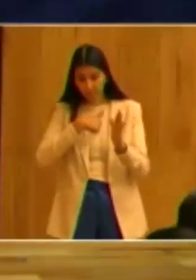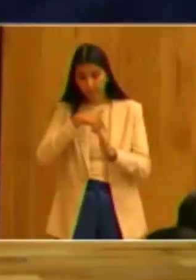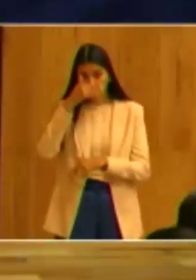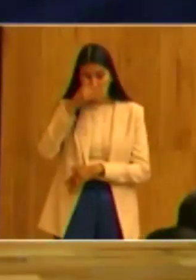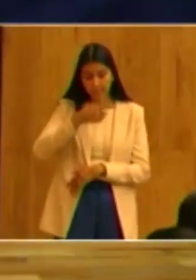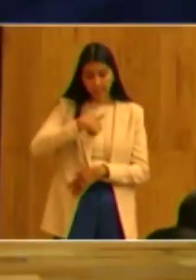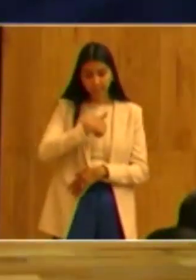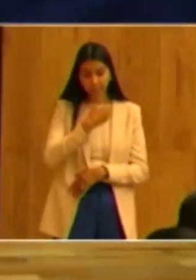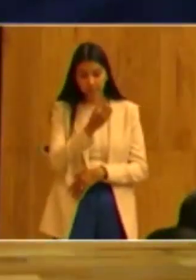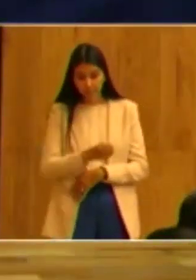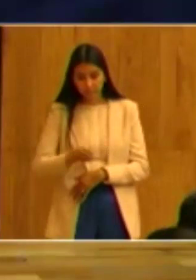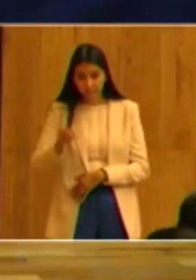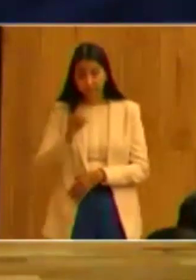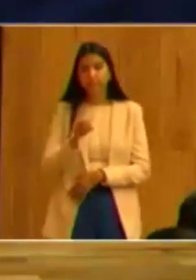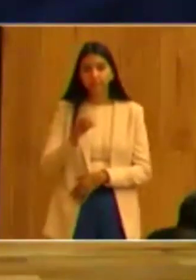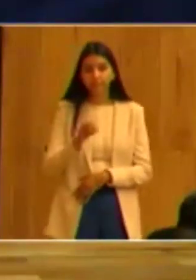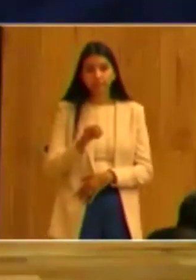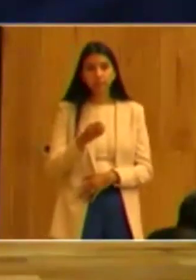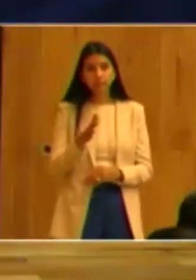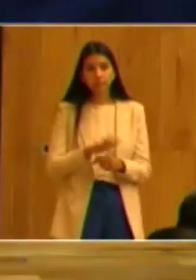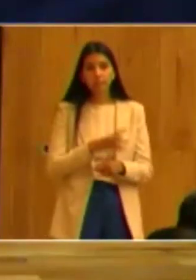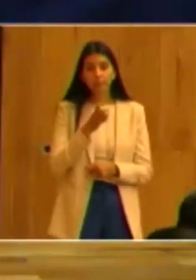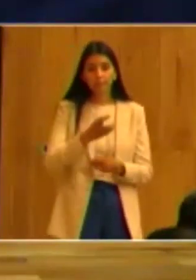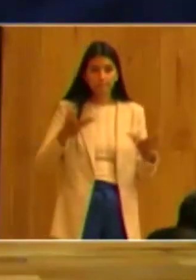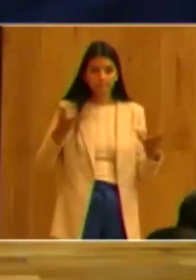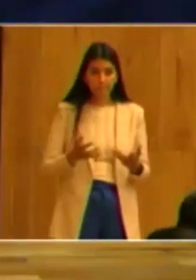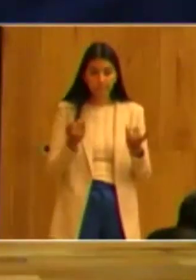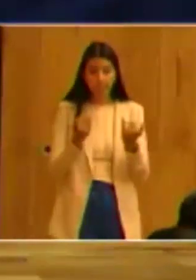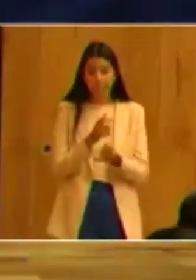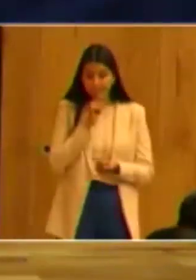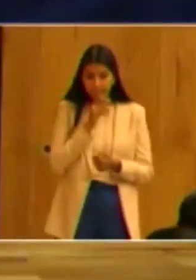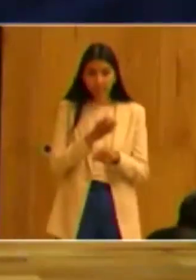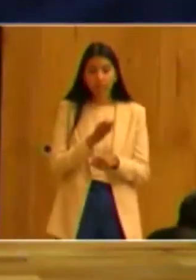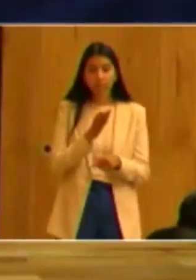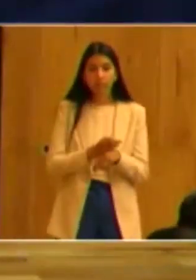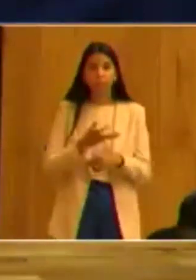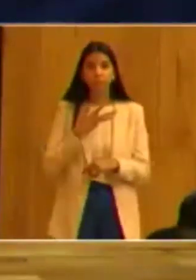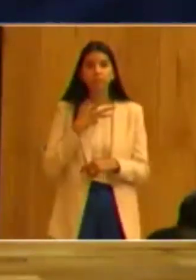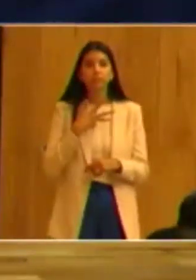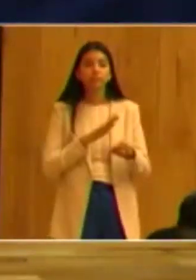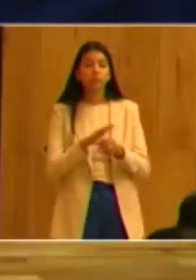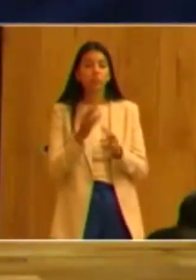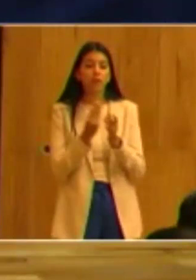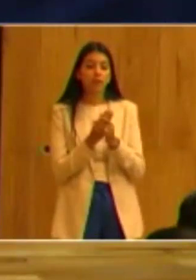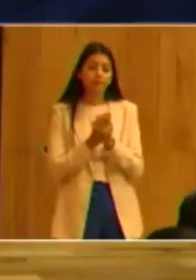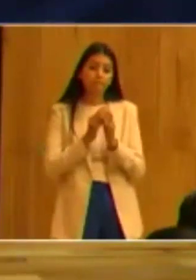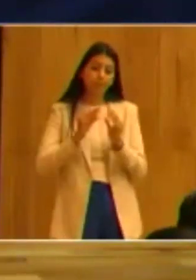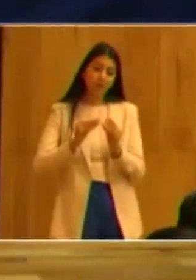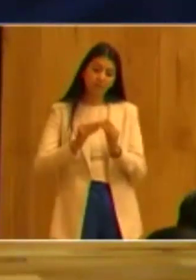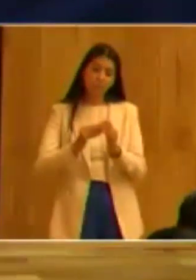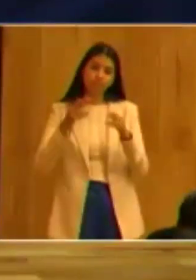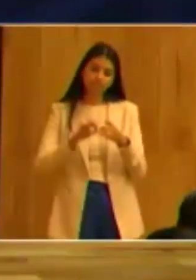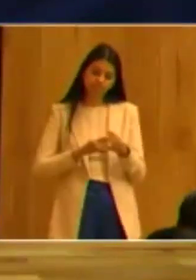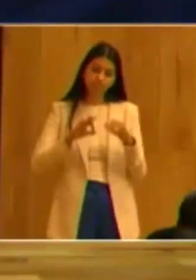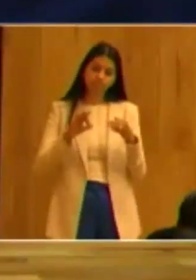es nuestra obligación, es un deber y por eso lo hacemos. Y actualmente tenemos una capacitación constante